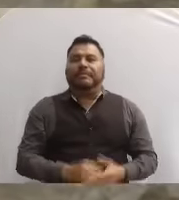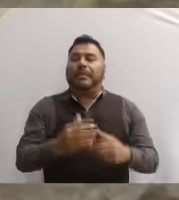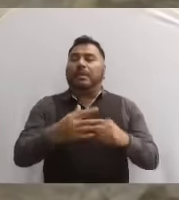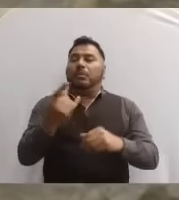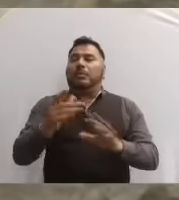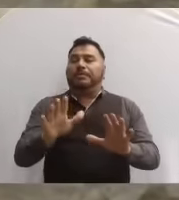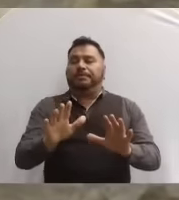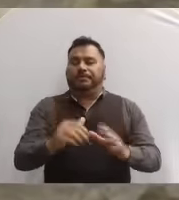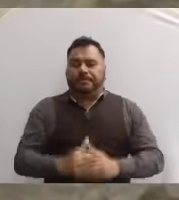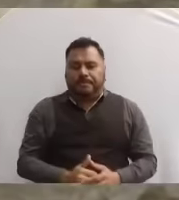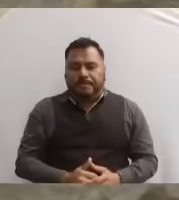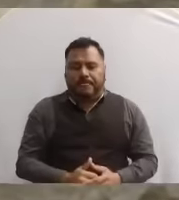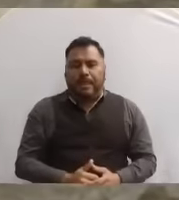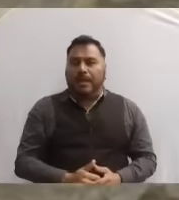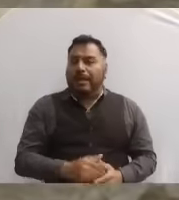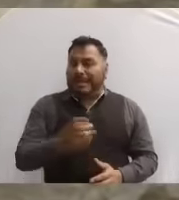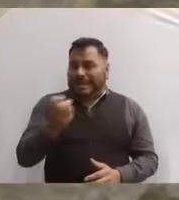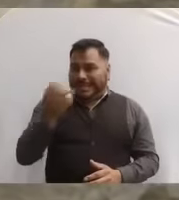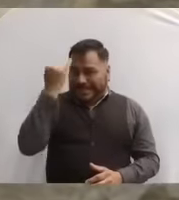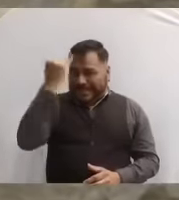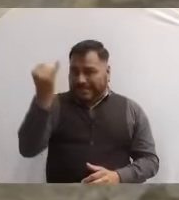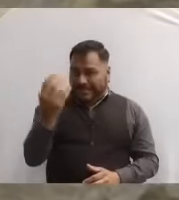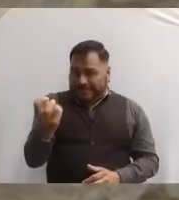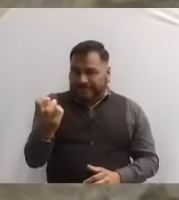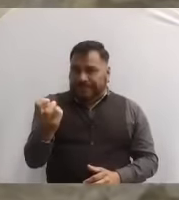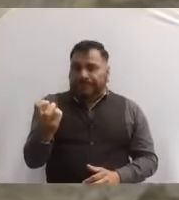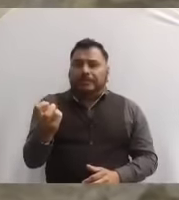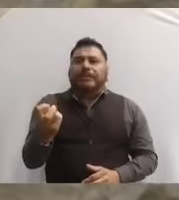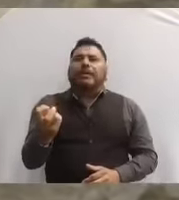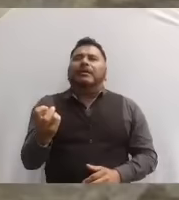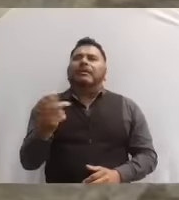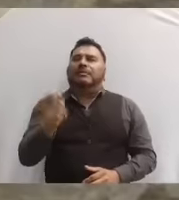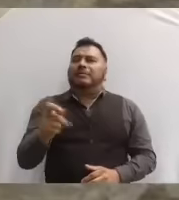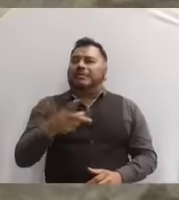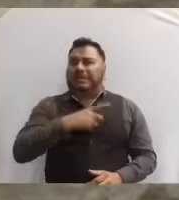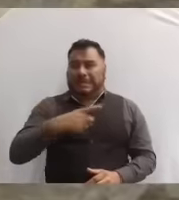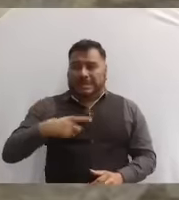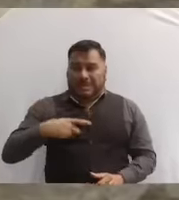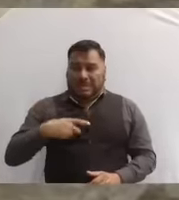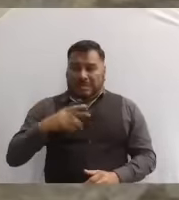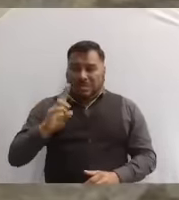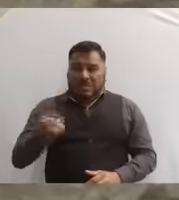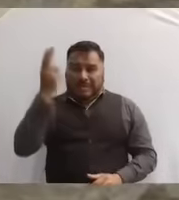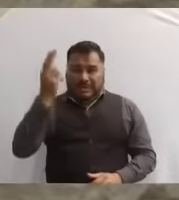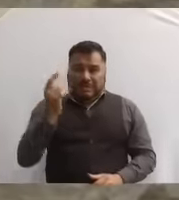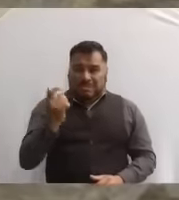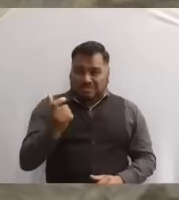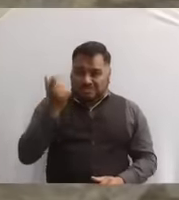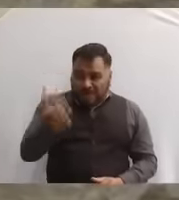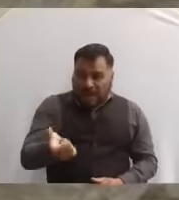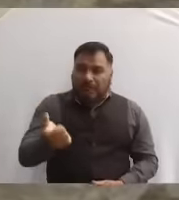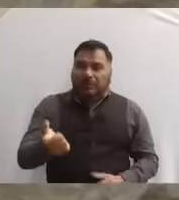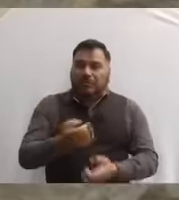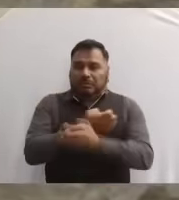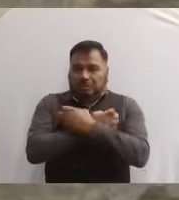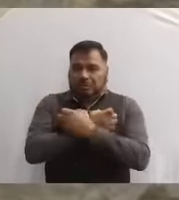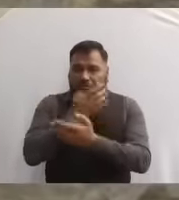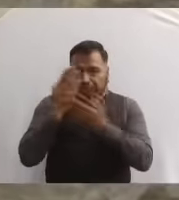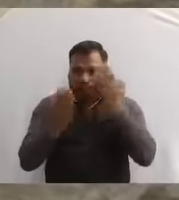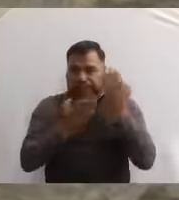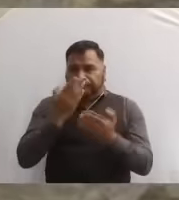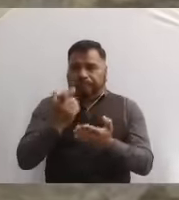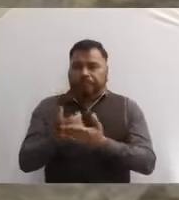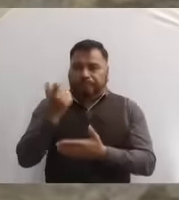porque esta idea de que hay que pagar por la educación